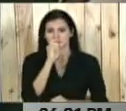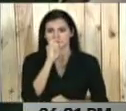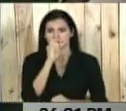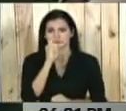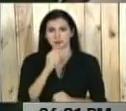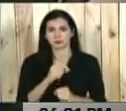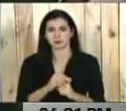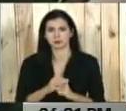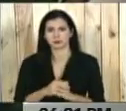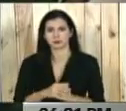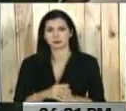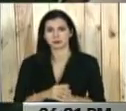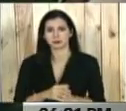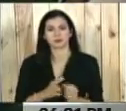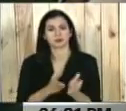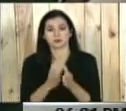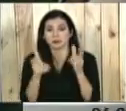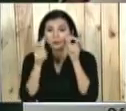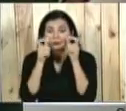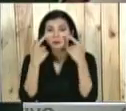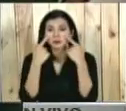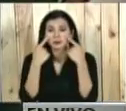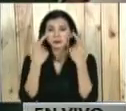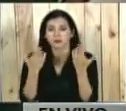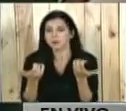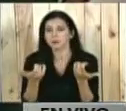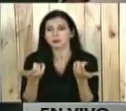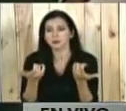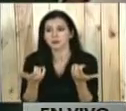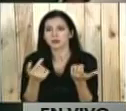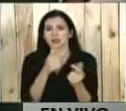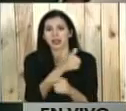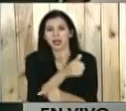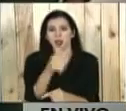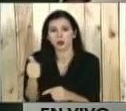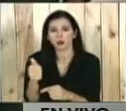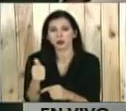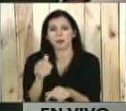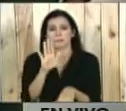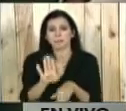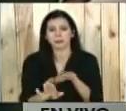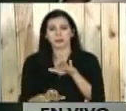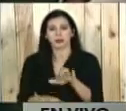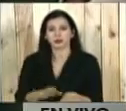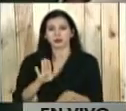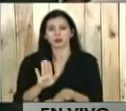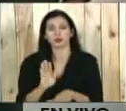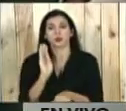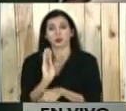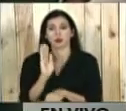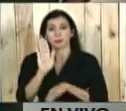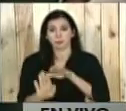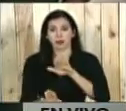para mantener, digamos, el seguimiento de cada uno de los pasos, cuidar los pasos,